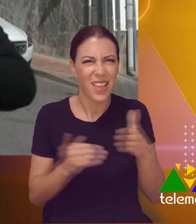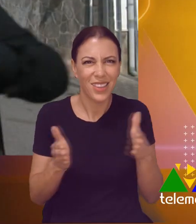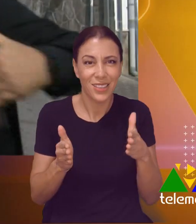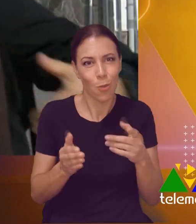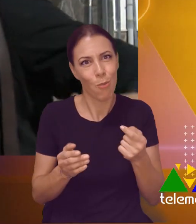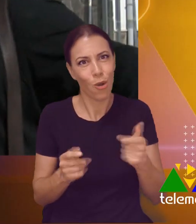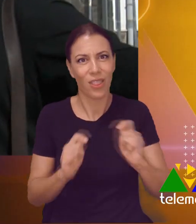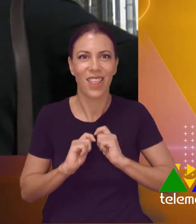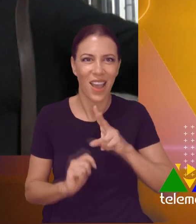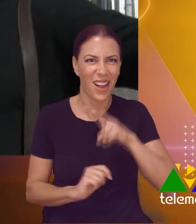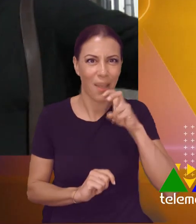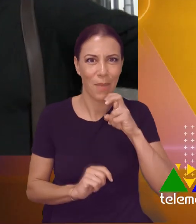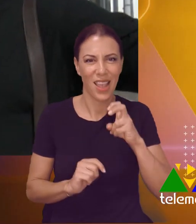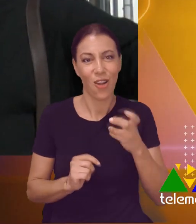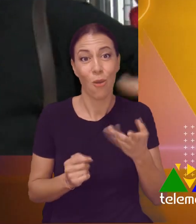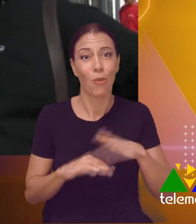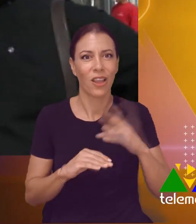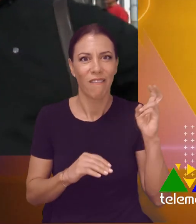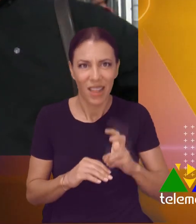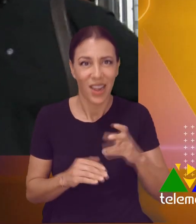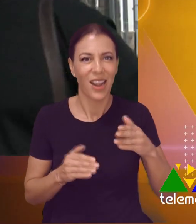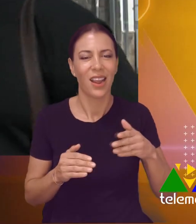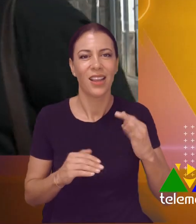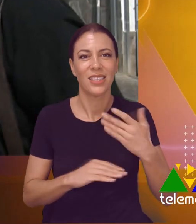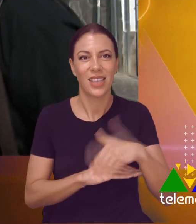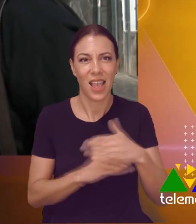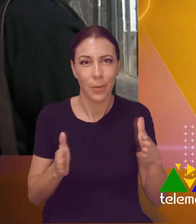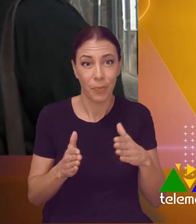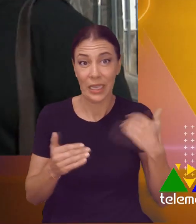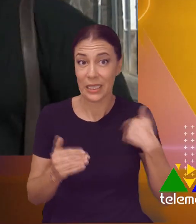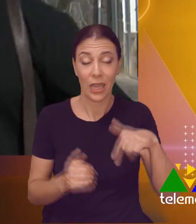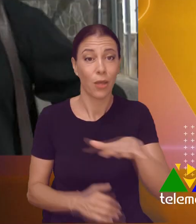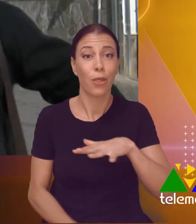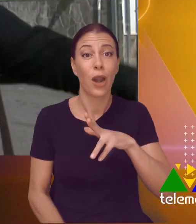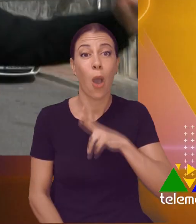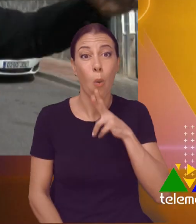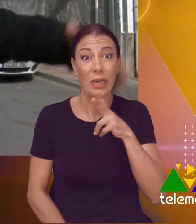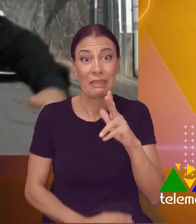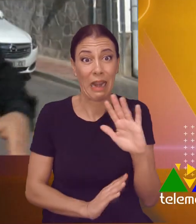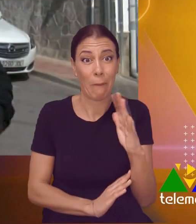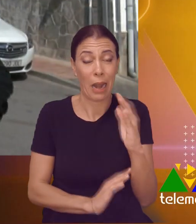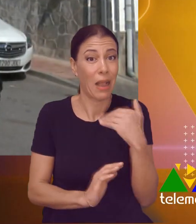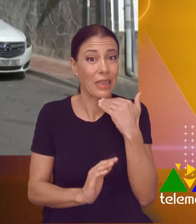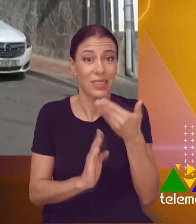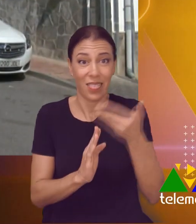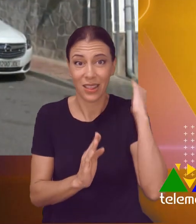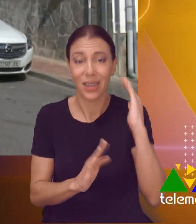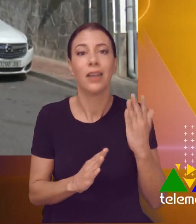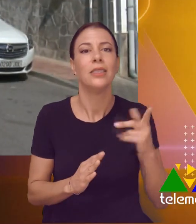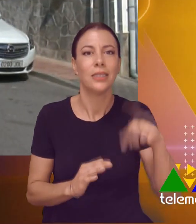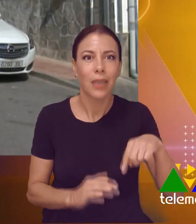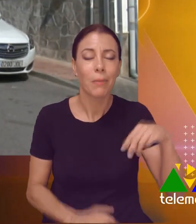calles estrechas. Estamos en la Huerta de La Palma, tenemos ya la Palma aquí justo detrás, y nos encontramos a Manuel